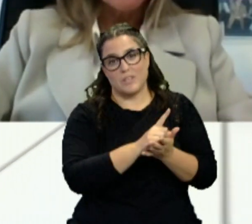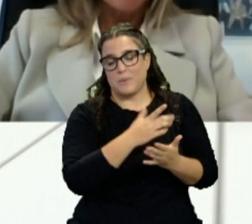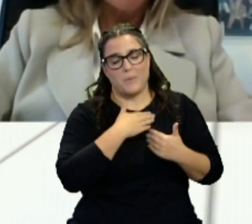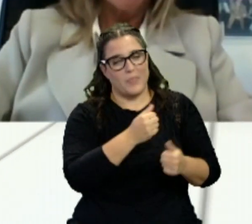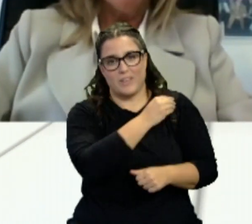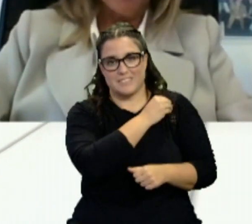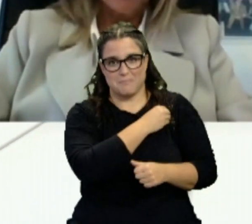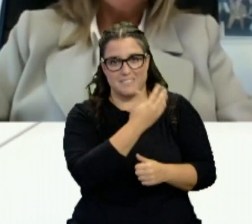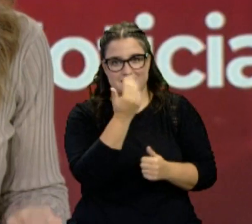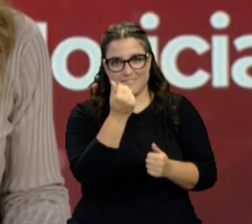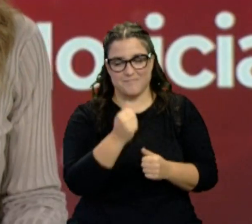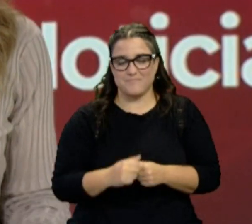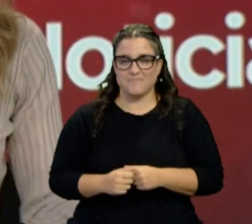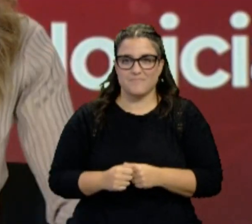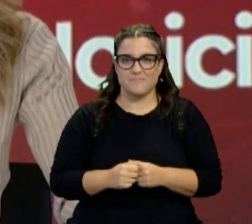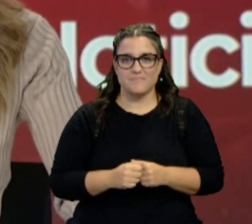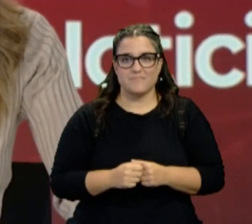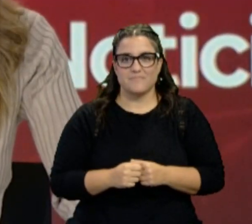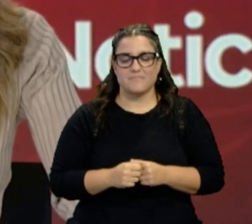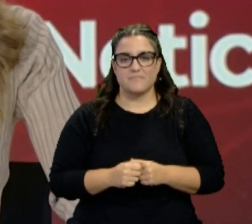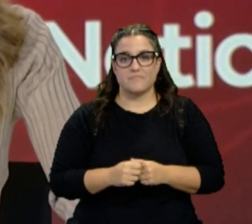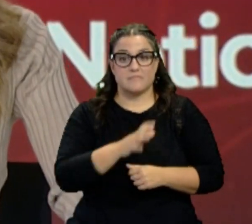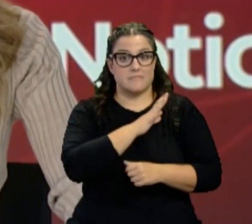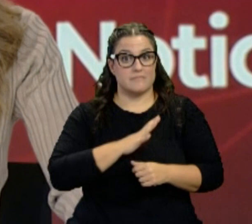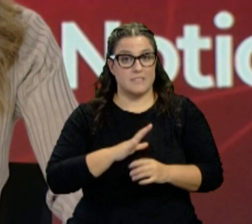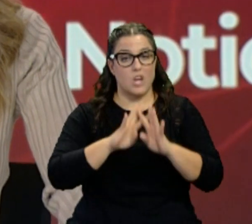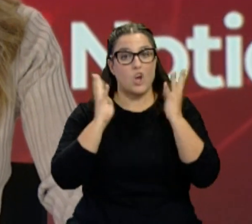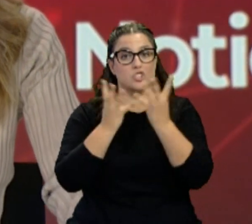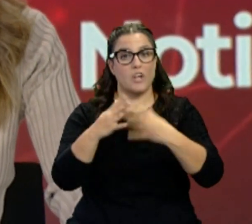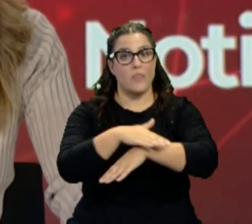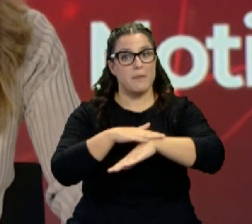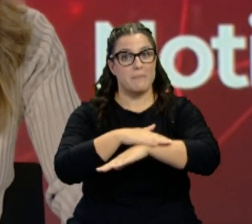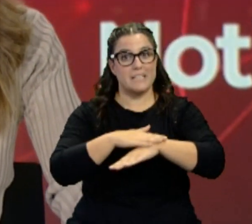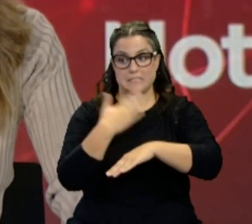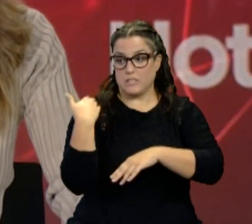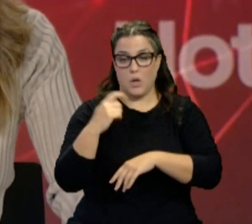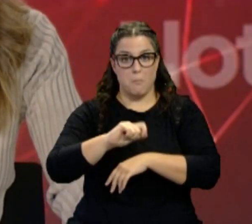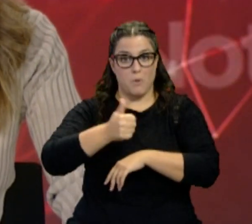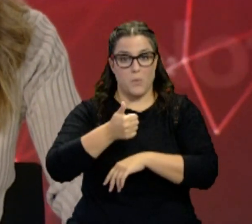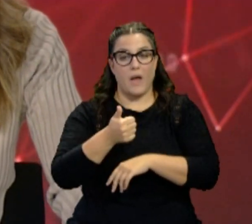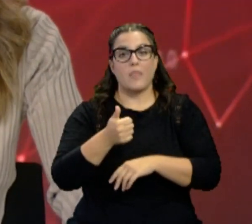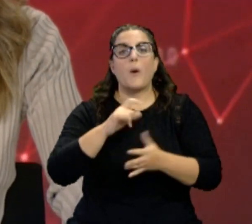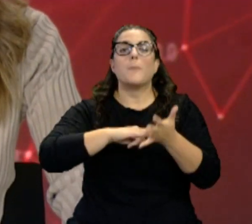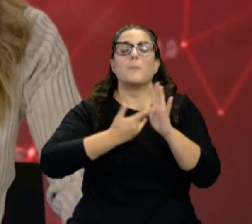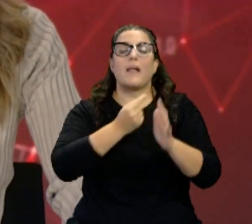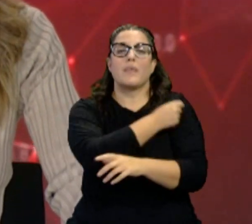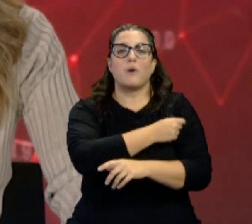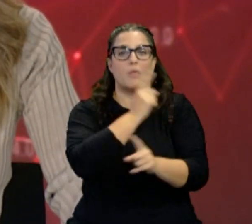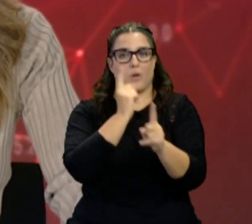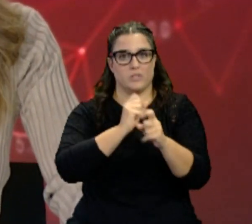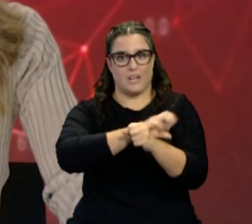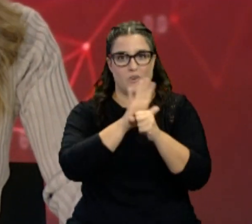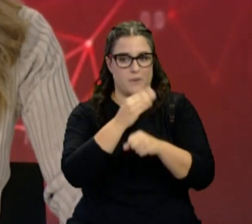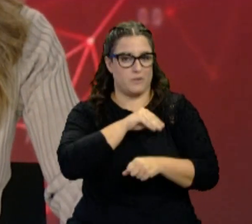queráis. Hasta pronto. Bueno, y mientras tanto, el Consejo de Ministros lo que acaba de aprobar es el plan de vacunación para hacer frente al coronavirus en